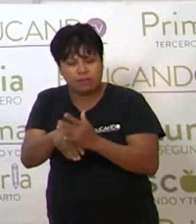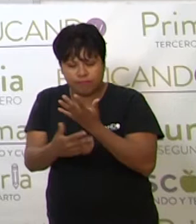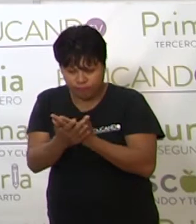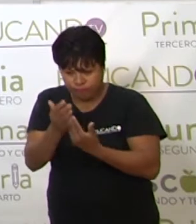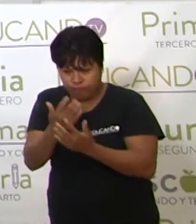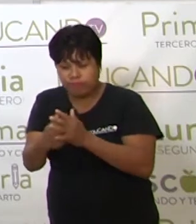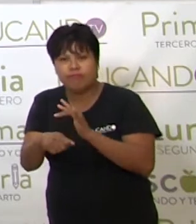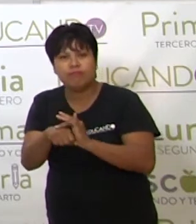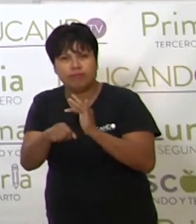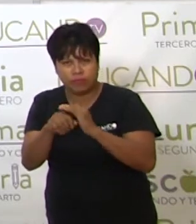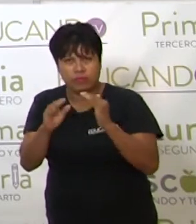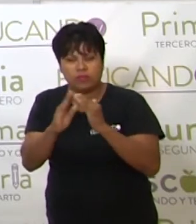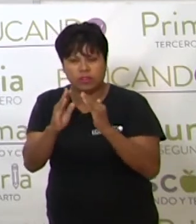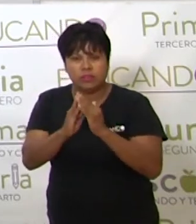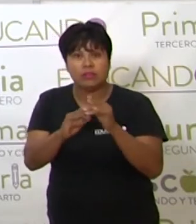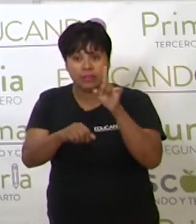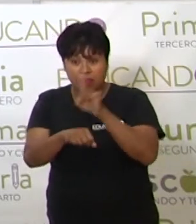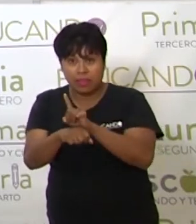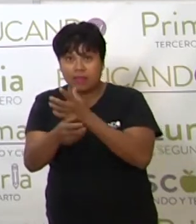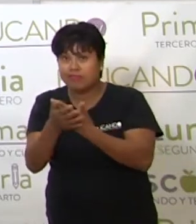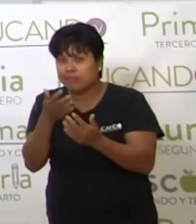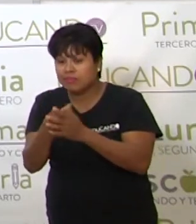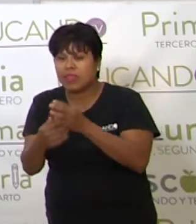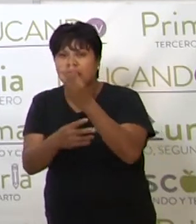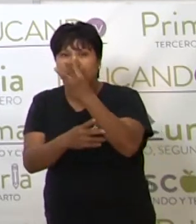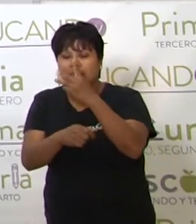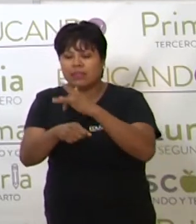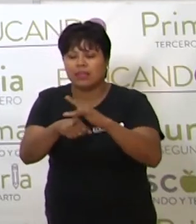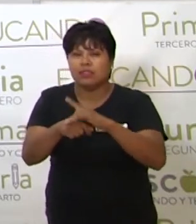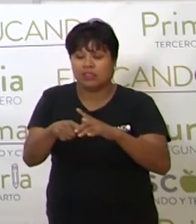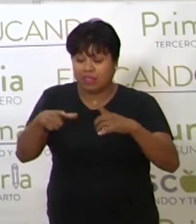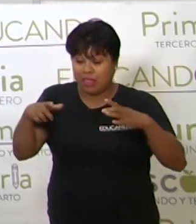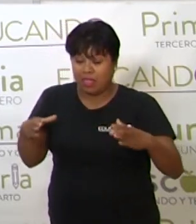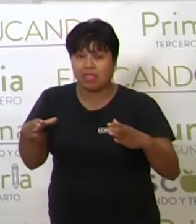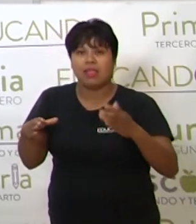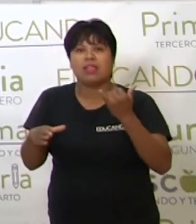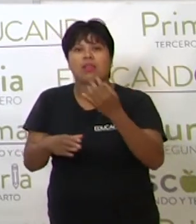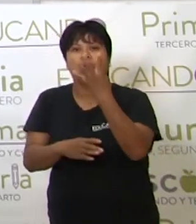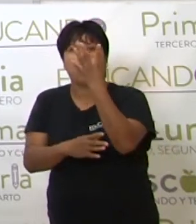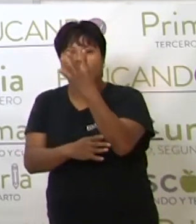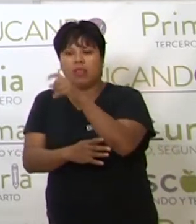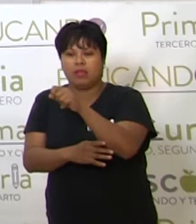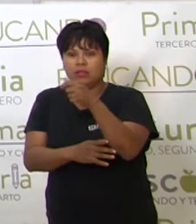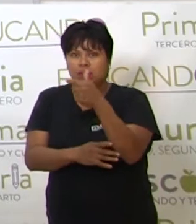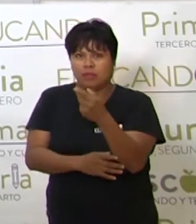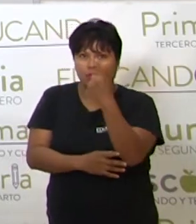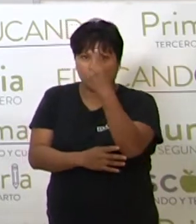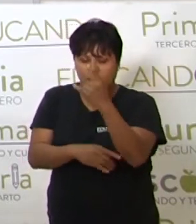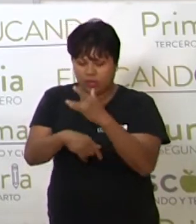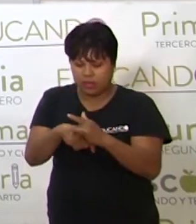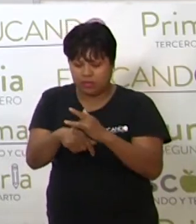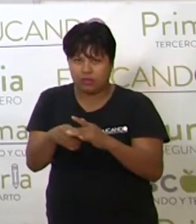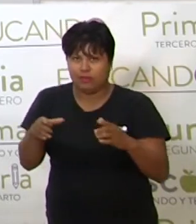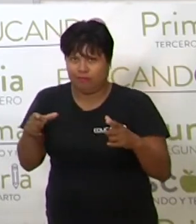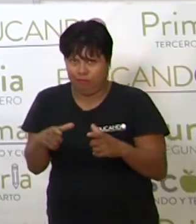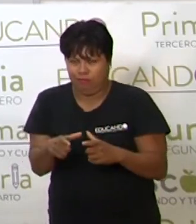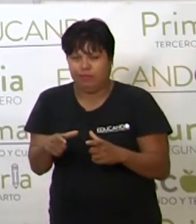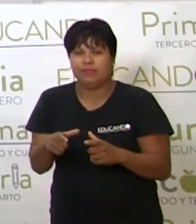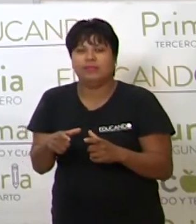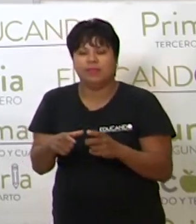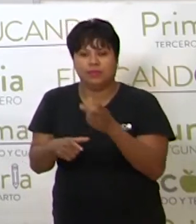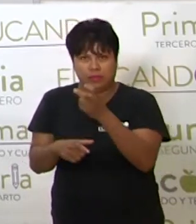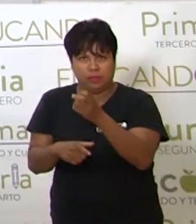este por día produce tres quesos grandes y cuatro séptimos de un queso vamos a poner esos datos que nos van a